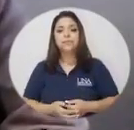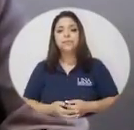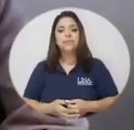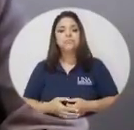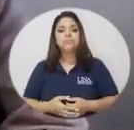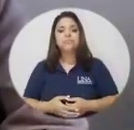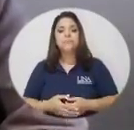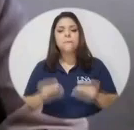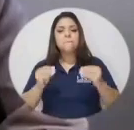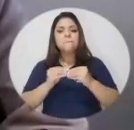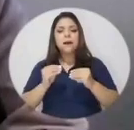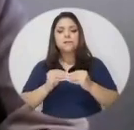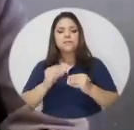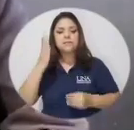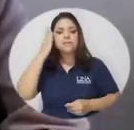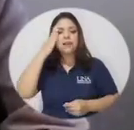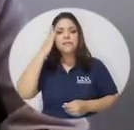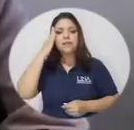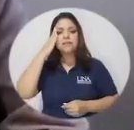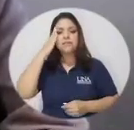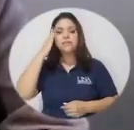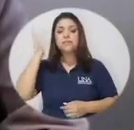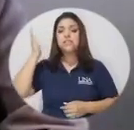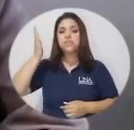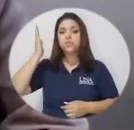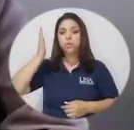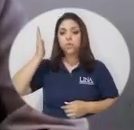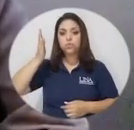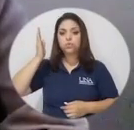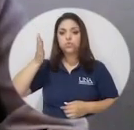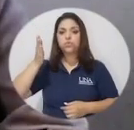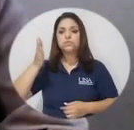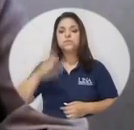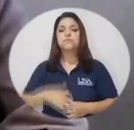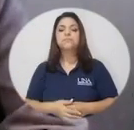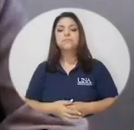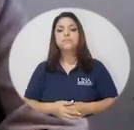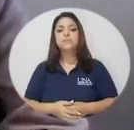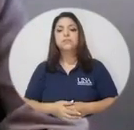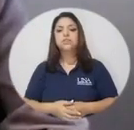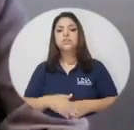segundo elemento que tiene que ver más con esos discursos de